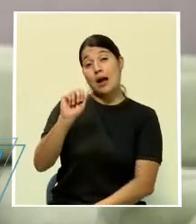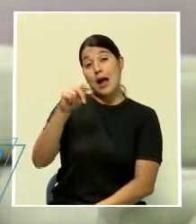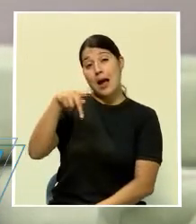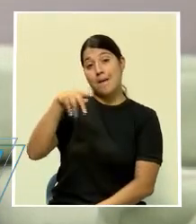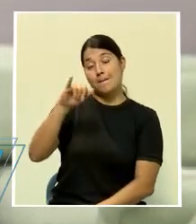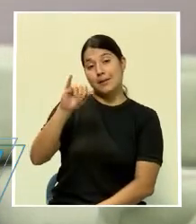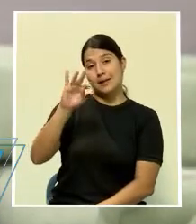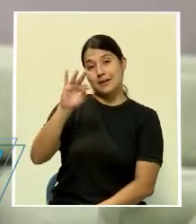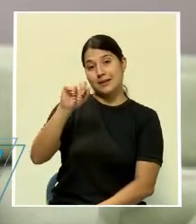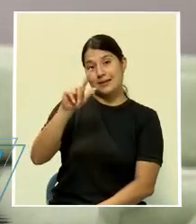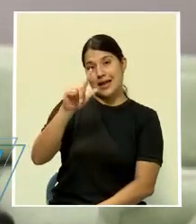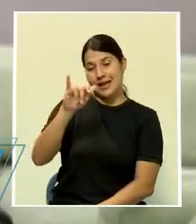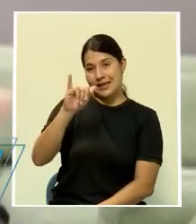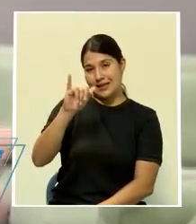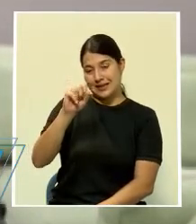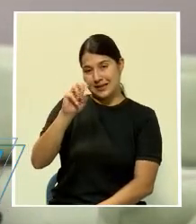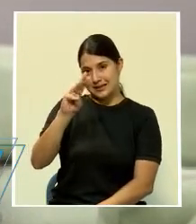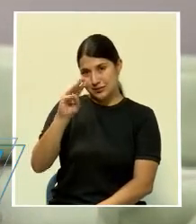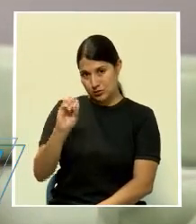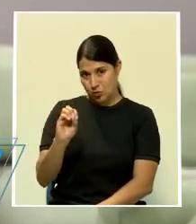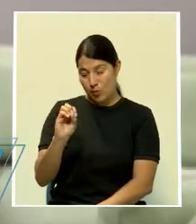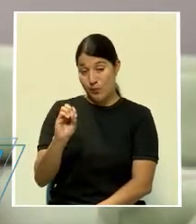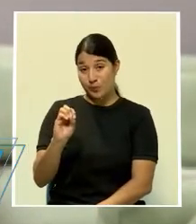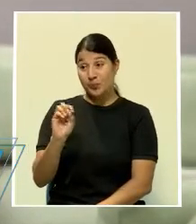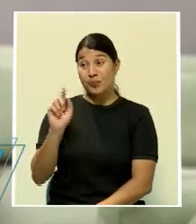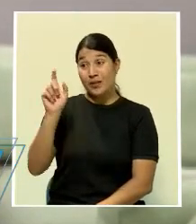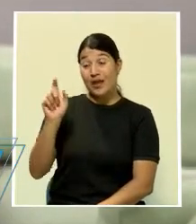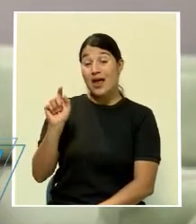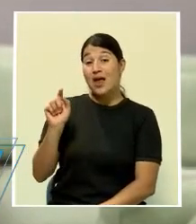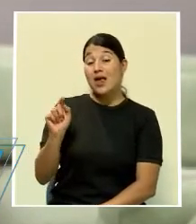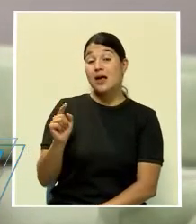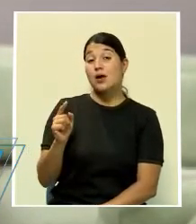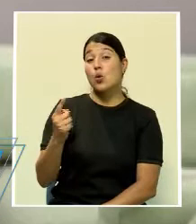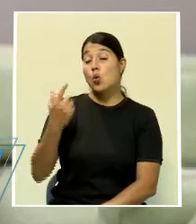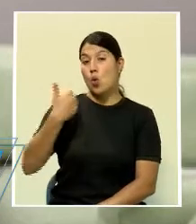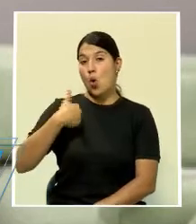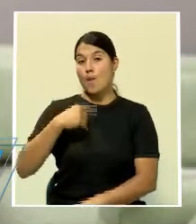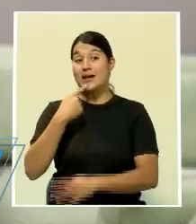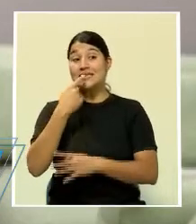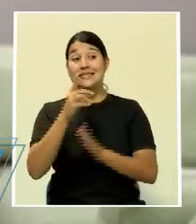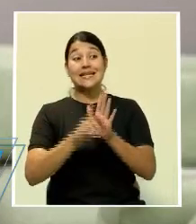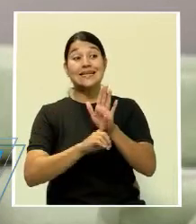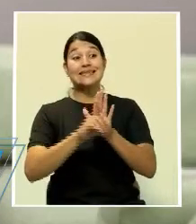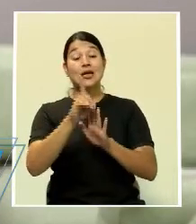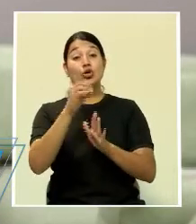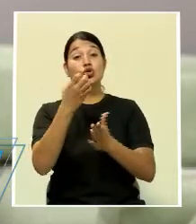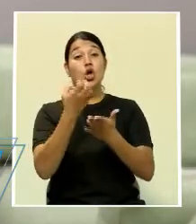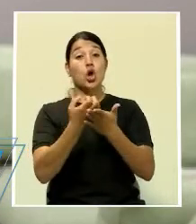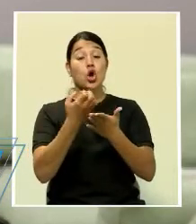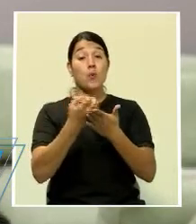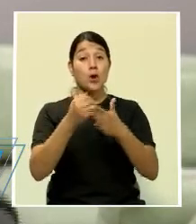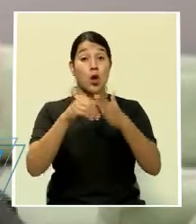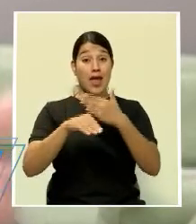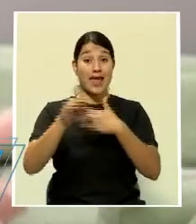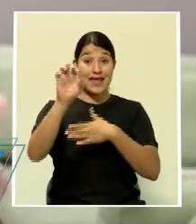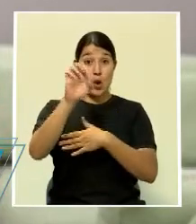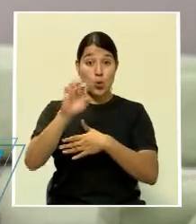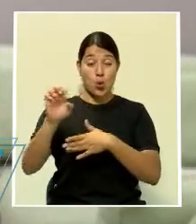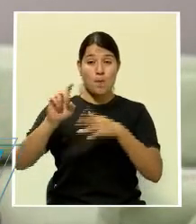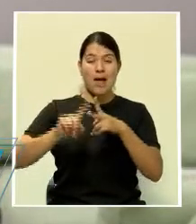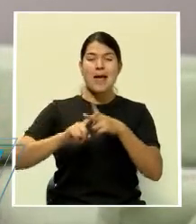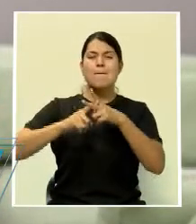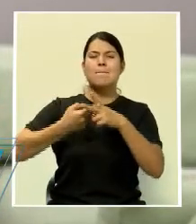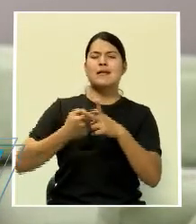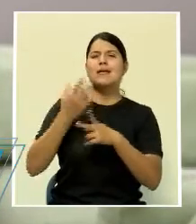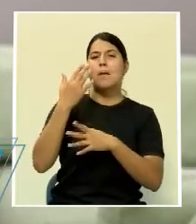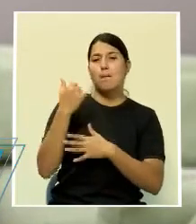de Eric Williams, donde nos plantea la tesis de que, por ejemplo, el desarrollo económico europeo se da gracias